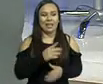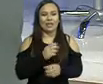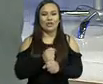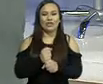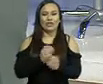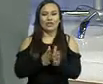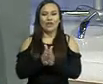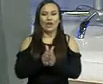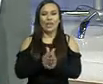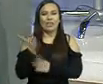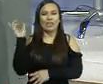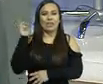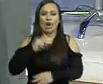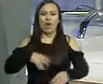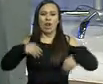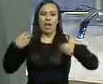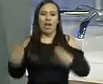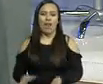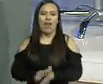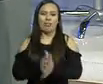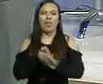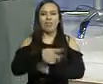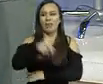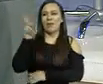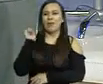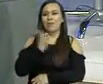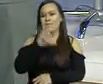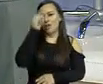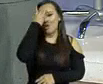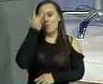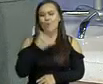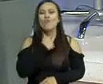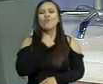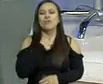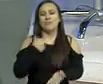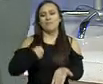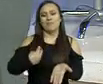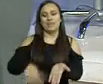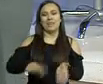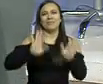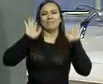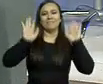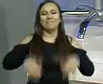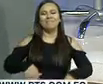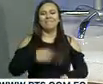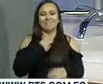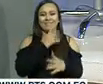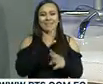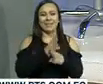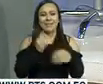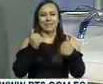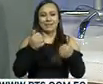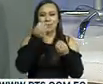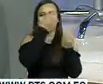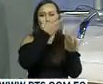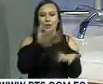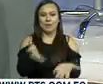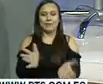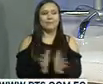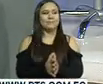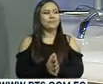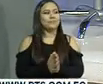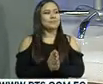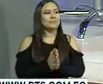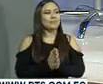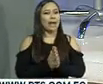desalentarlos pero como que esta vez el baile es mejor con lo que sabemos hacer muy bien informar de si vamos a